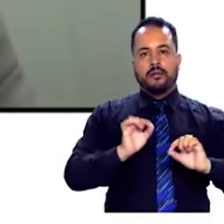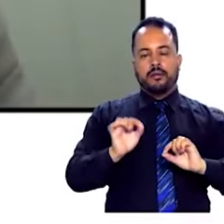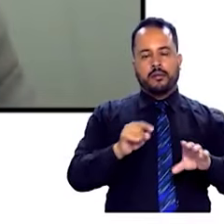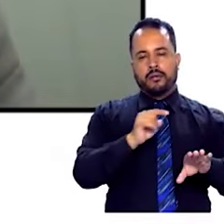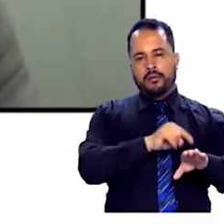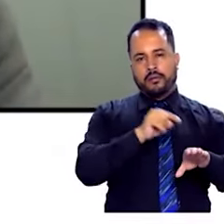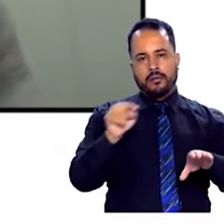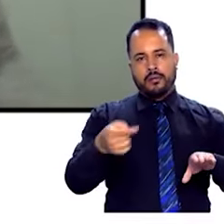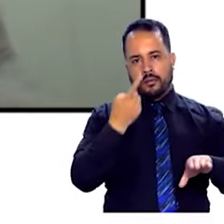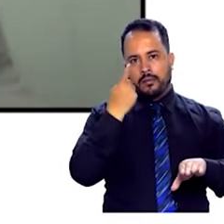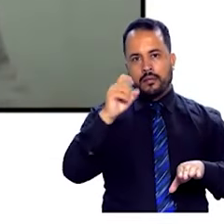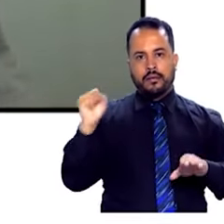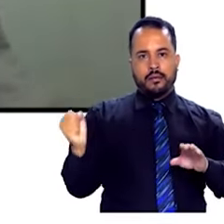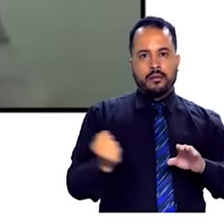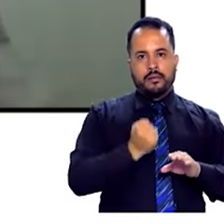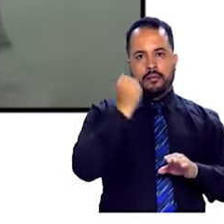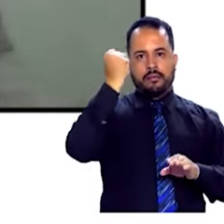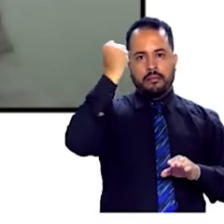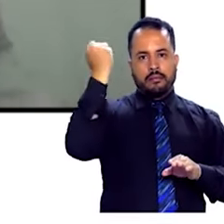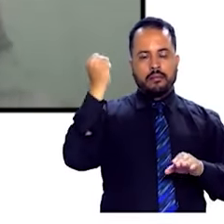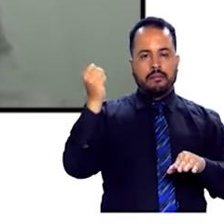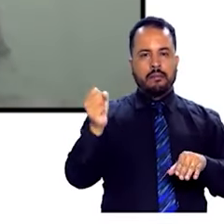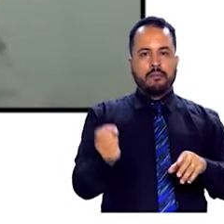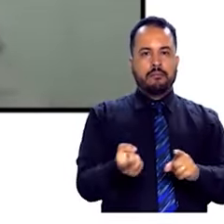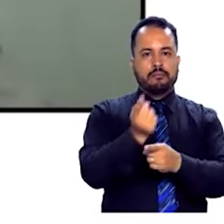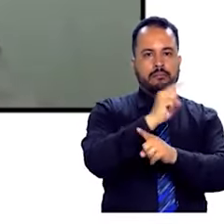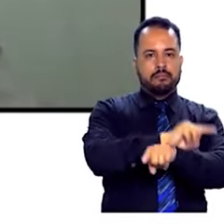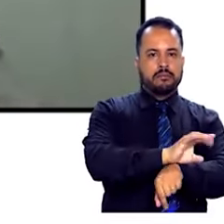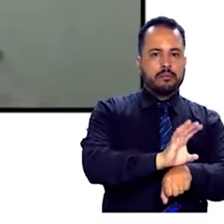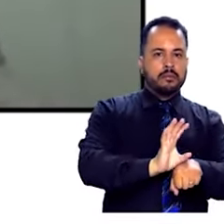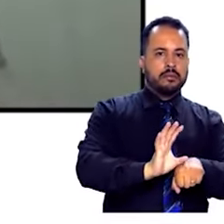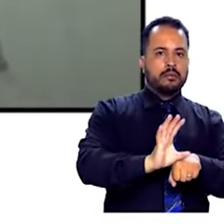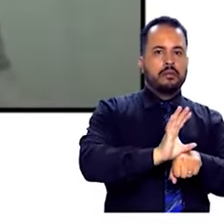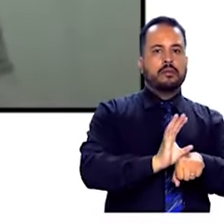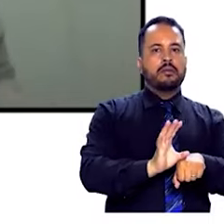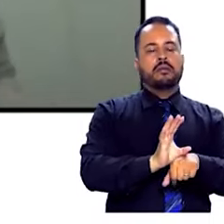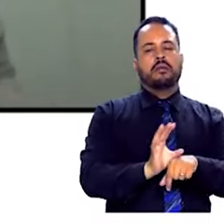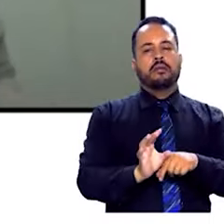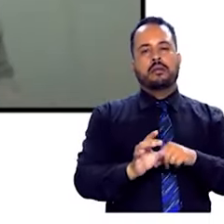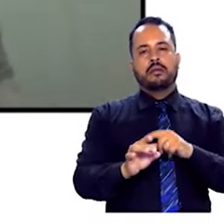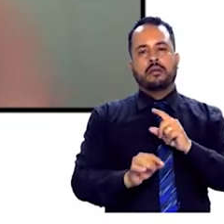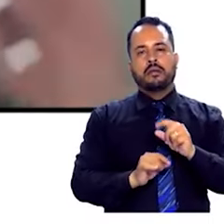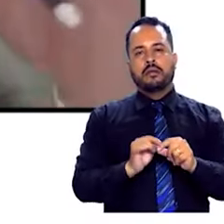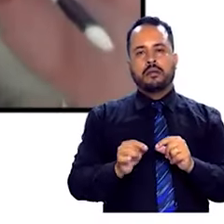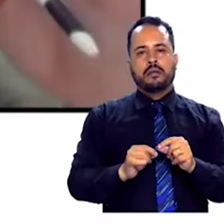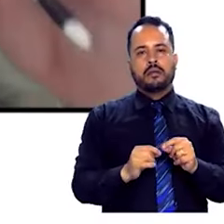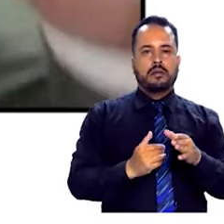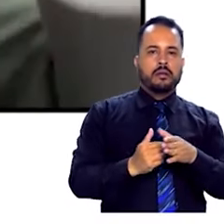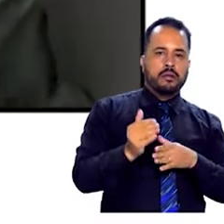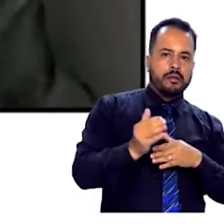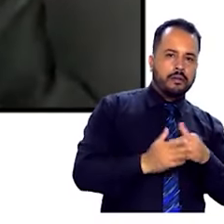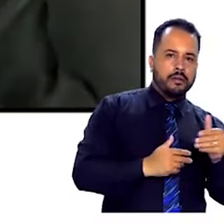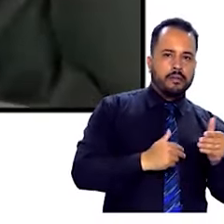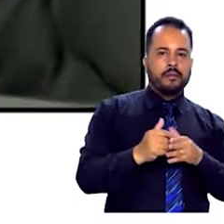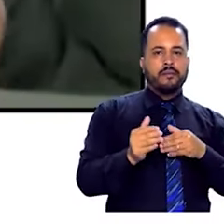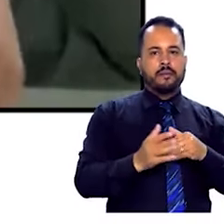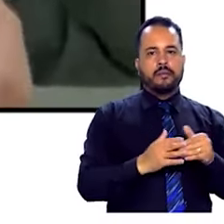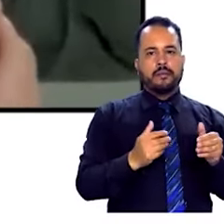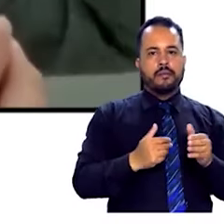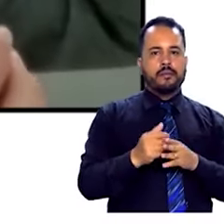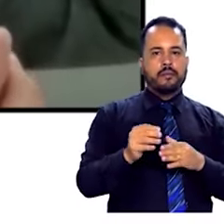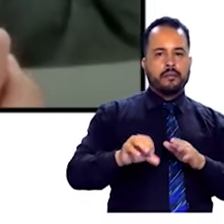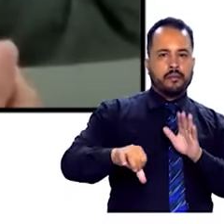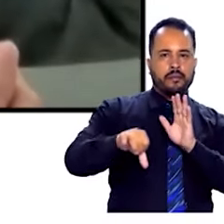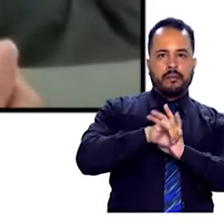institucional es una trascendencia calificada es una trascendencia en el volumen la arbitrar Mide el